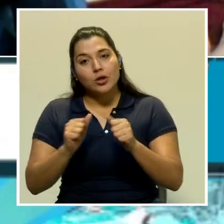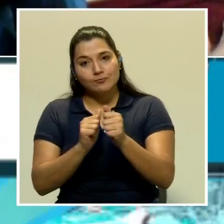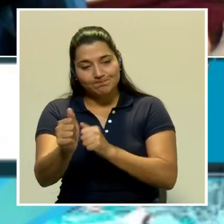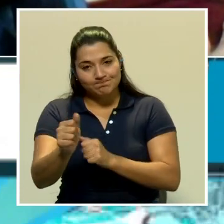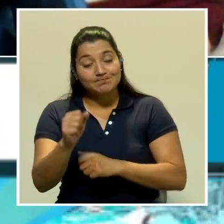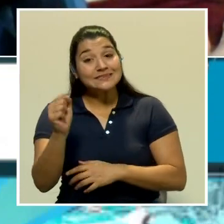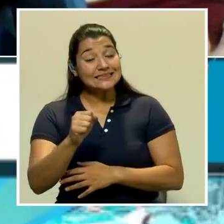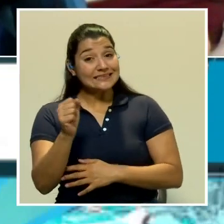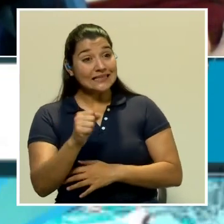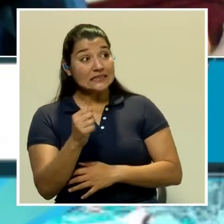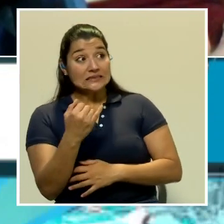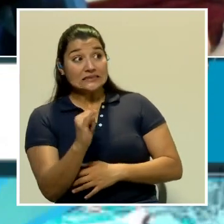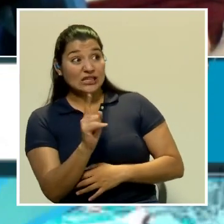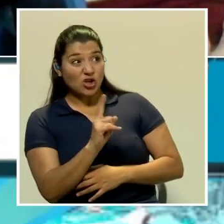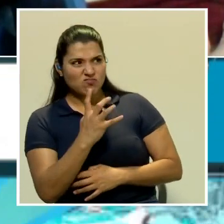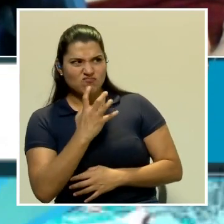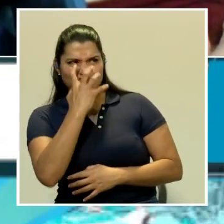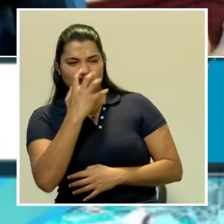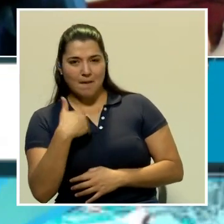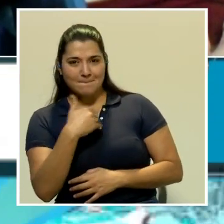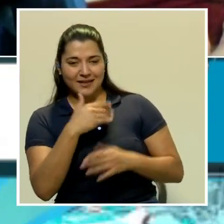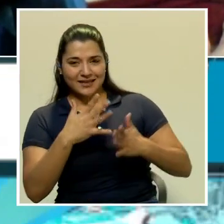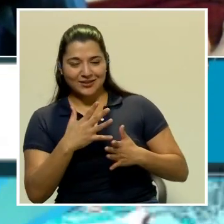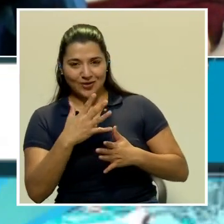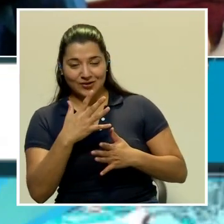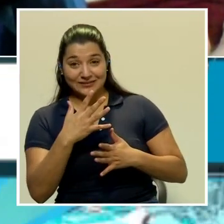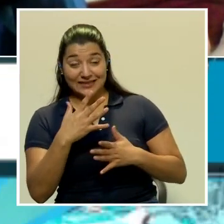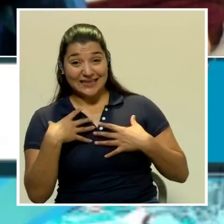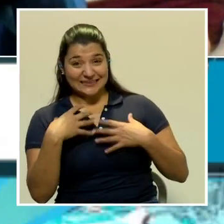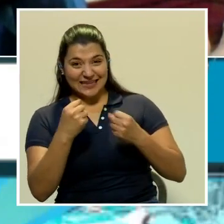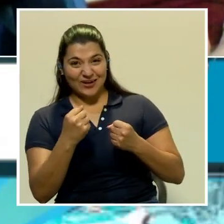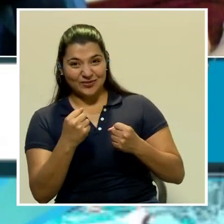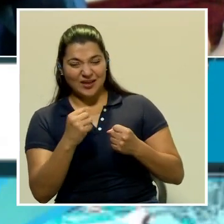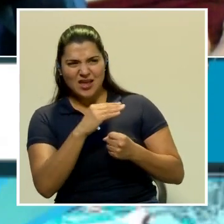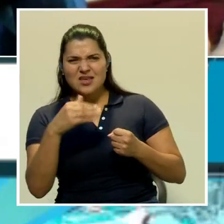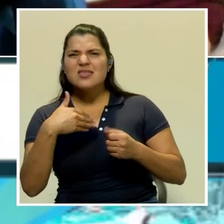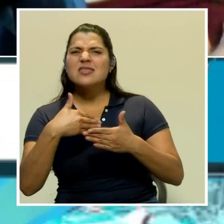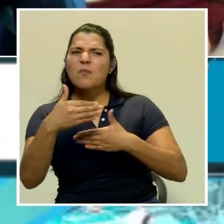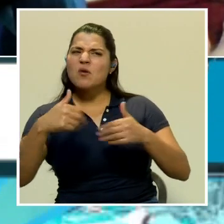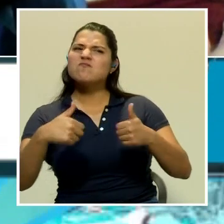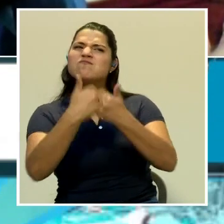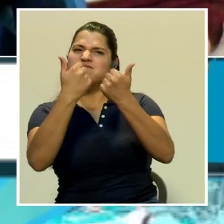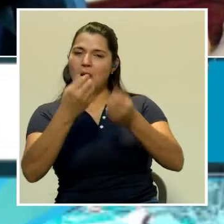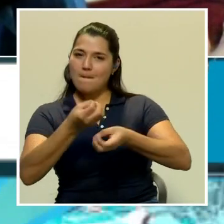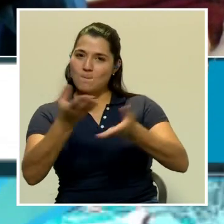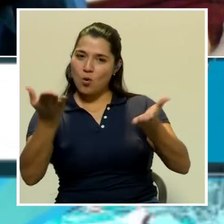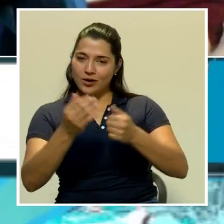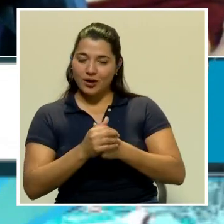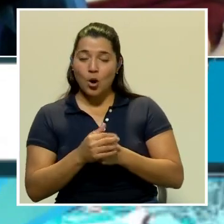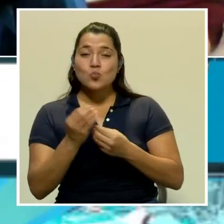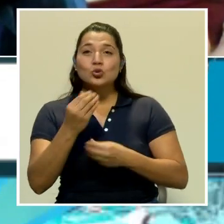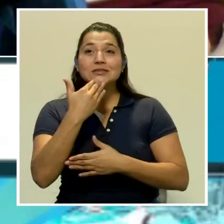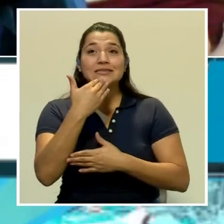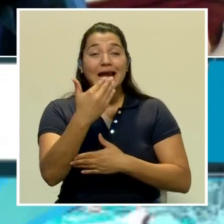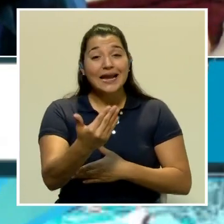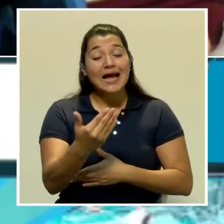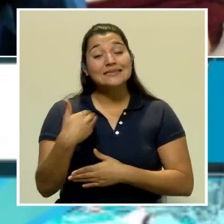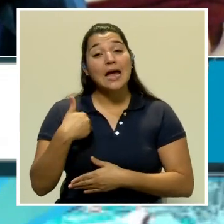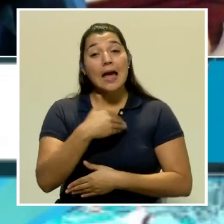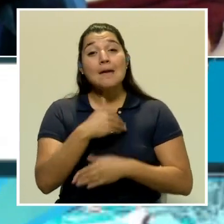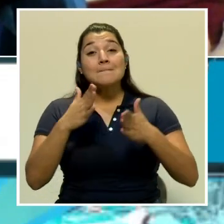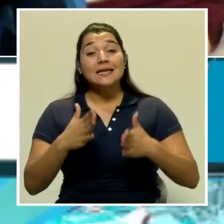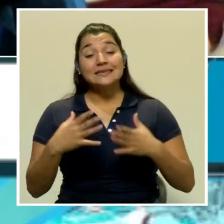si no se nos enoja y nos reta públicamente en cadena nacional. Muchísimas gracias a la